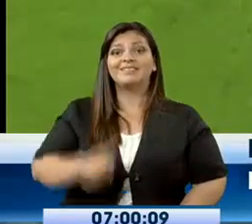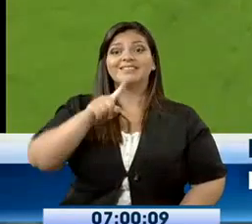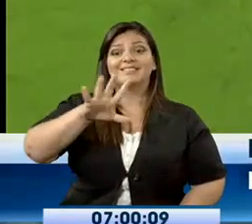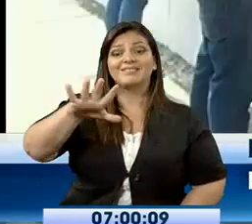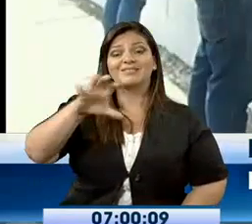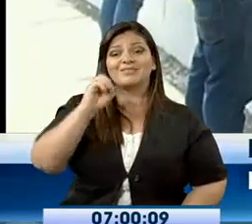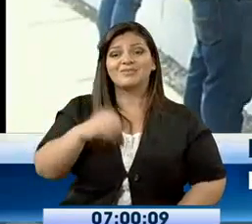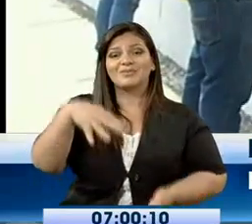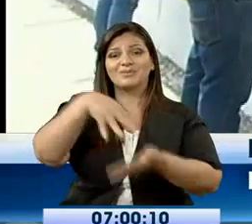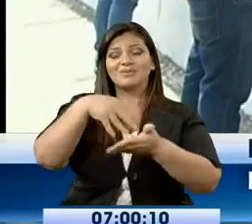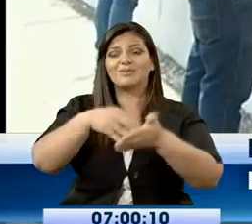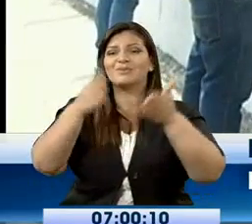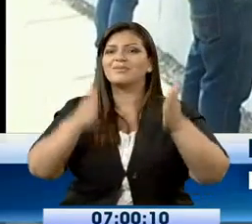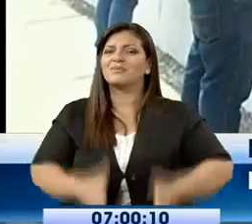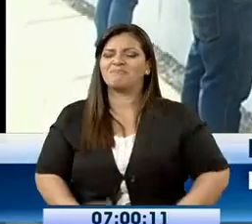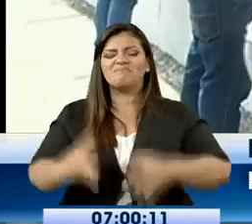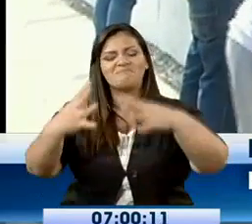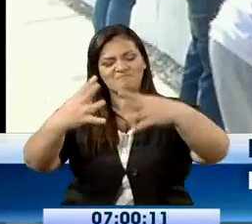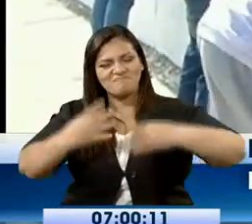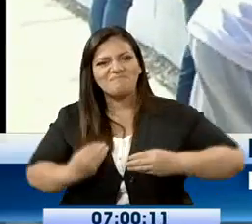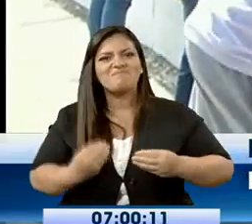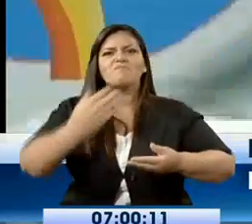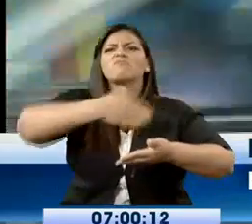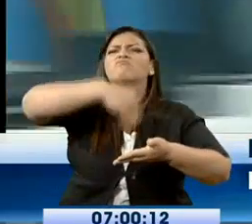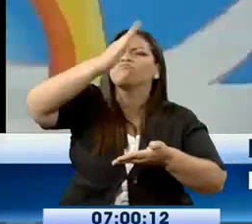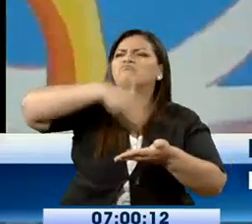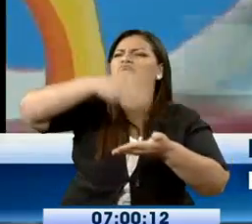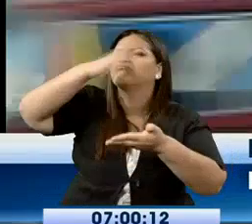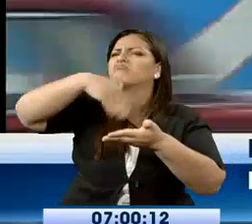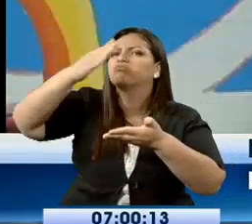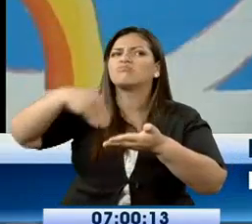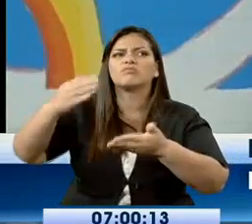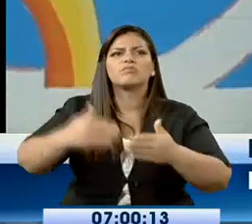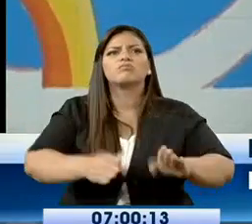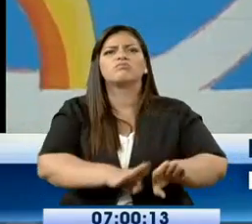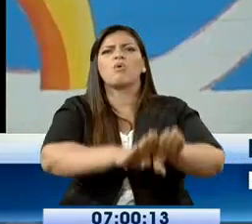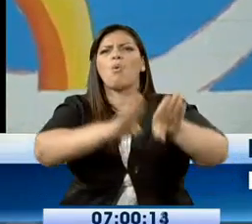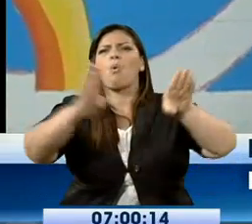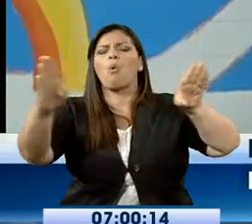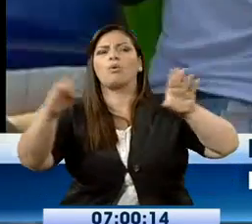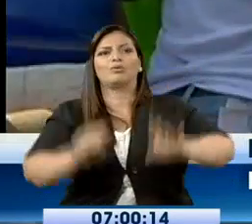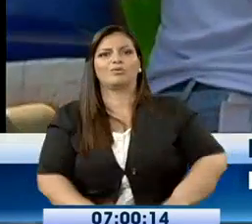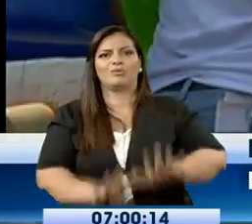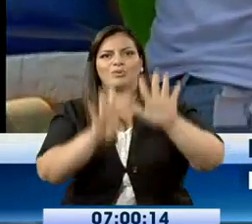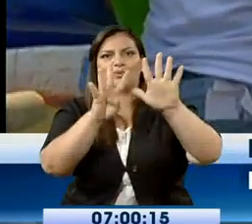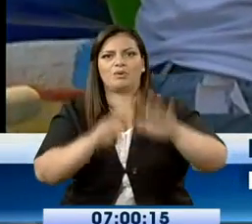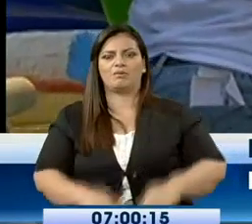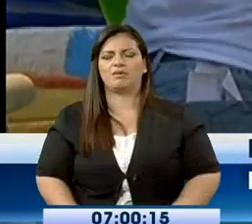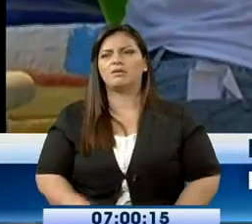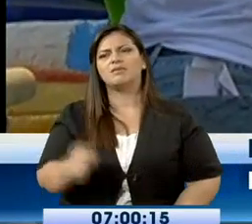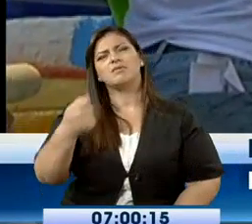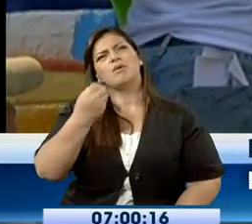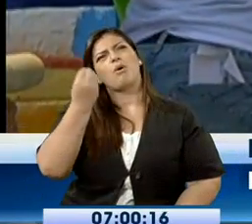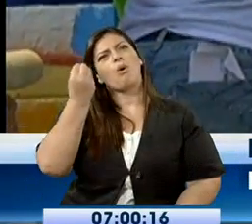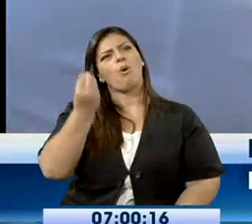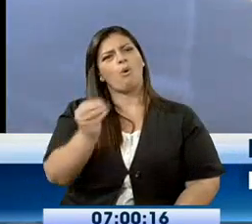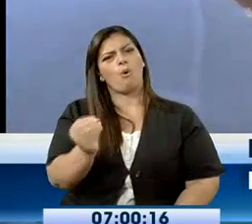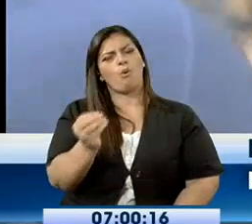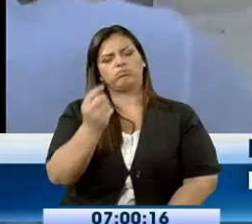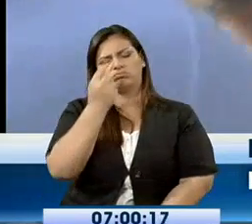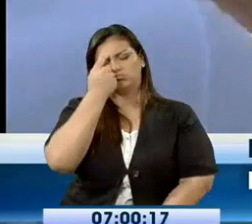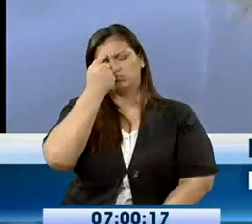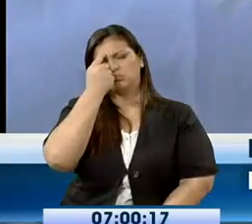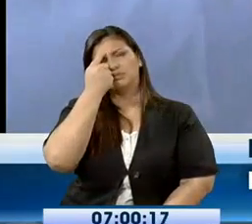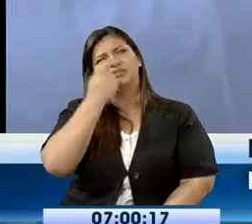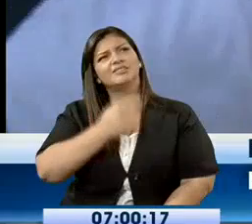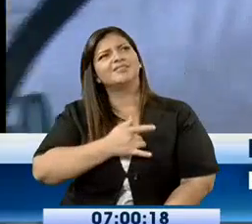Durán ayudaron a pintar 9 murales que reflejan los sentimientos de los jóvenes, como lo señala uno de los artistas encargados